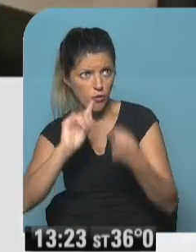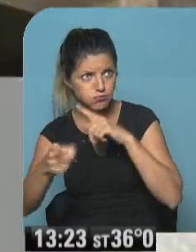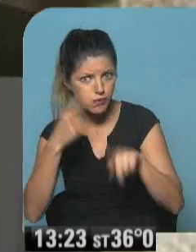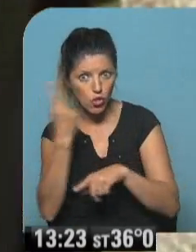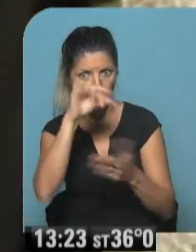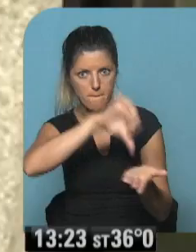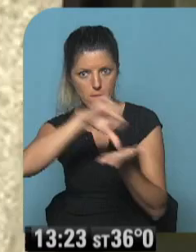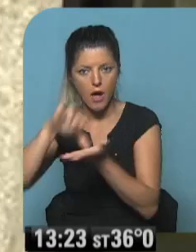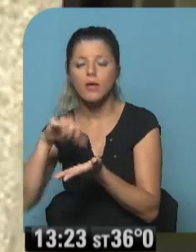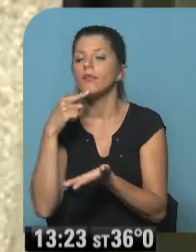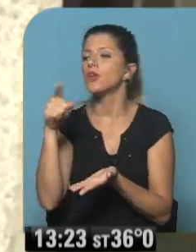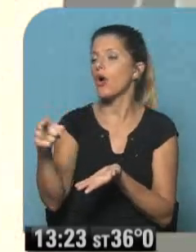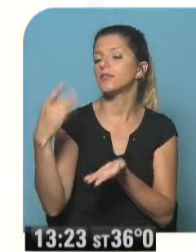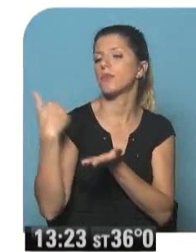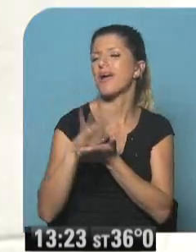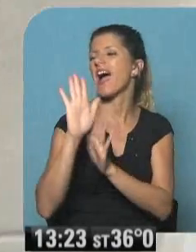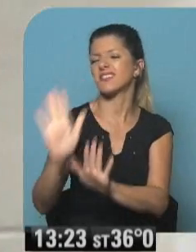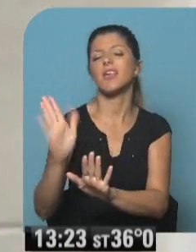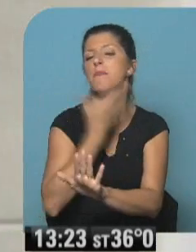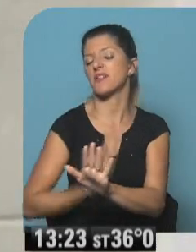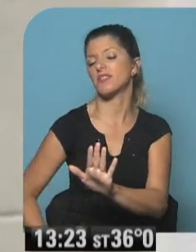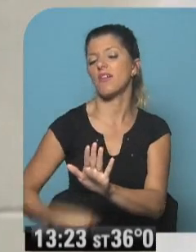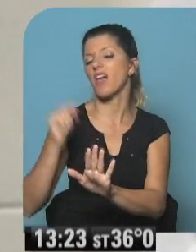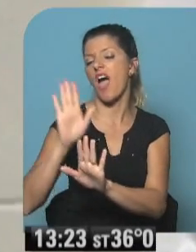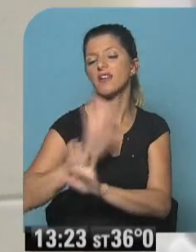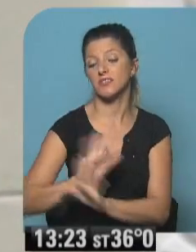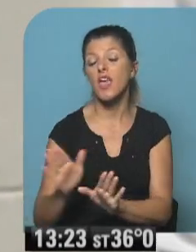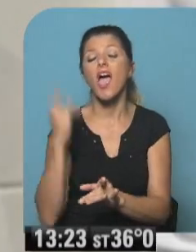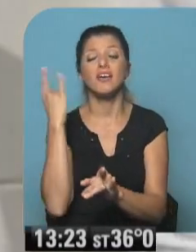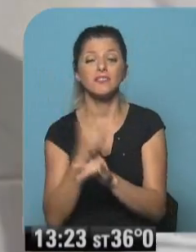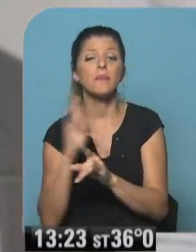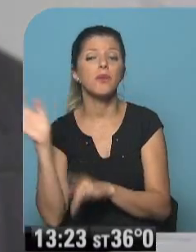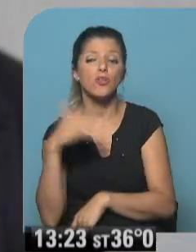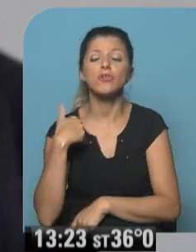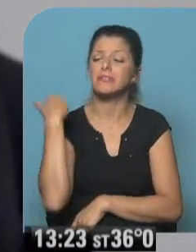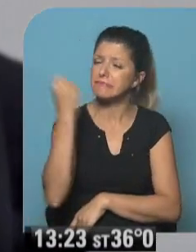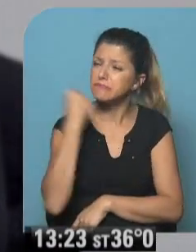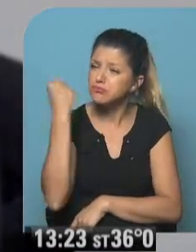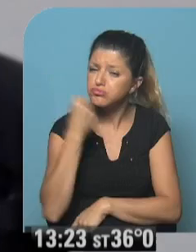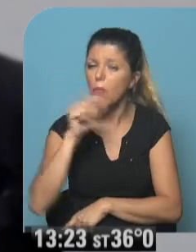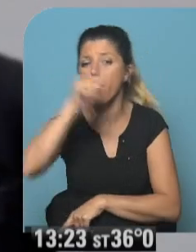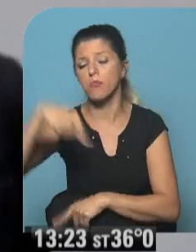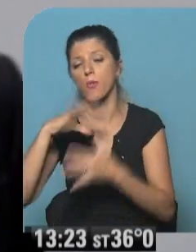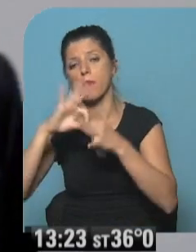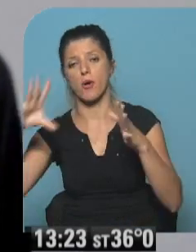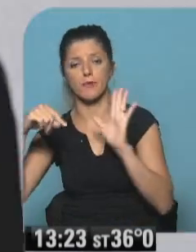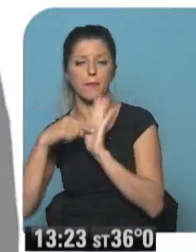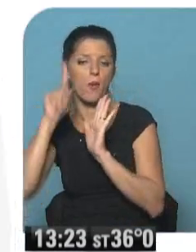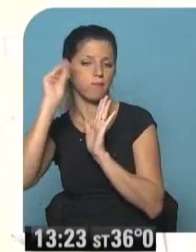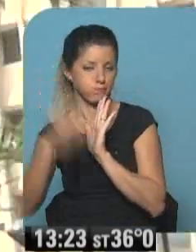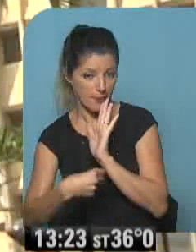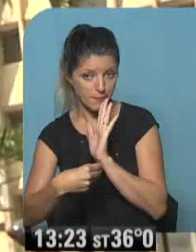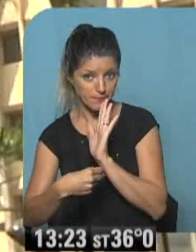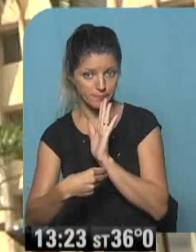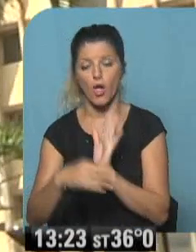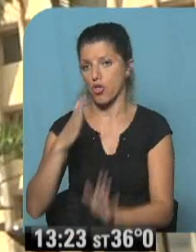Indicó que esta expulsión es típica del régimen de Maduro, que ha socavado constantemente todos los esfuerzos para restaurar la democracia, y dice que los canadienses